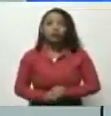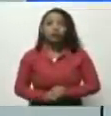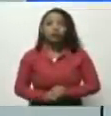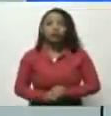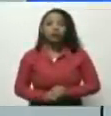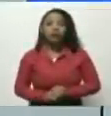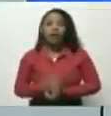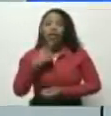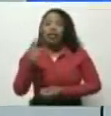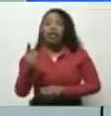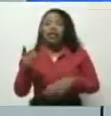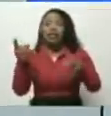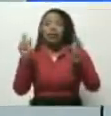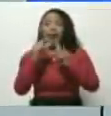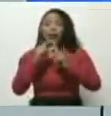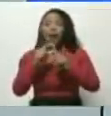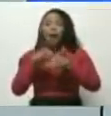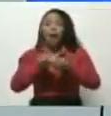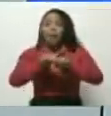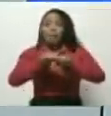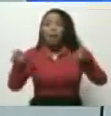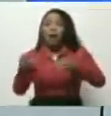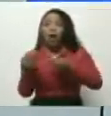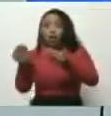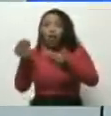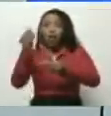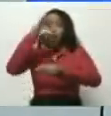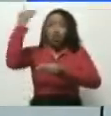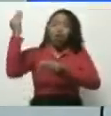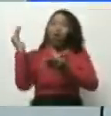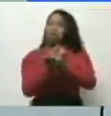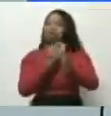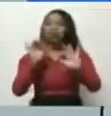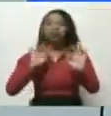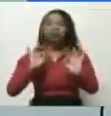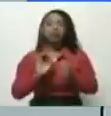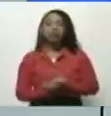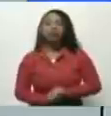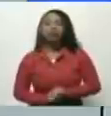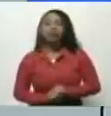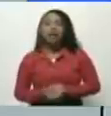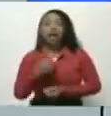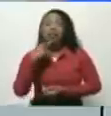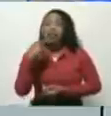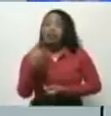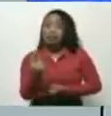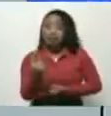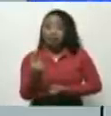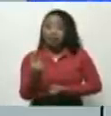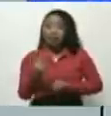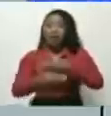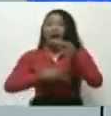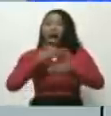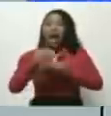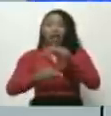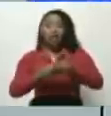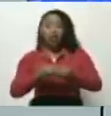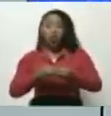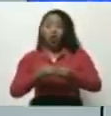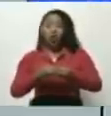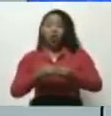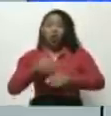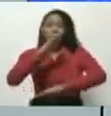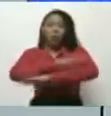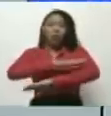Dice el refrán por ahí, palo dado ni Dios lo quita. Es decir, se ha cometido latrocinios,